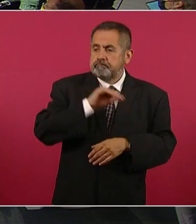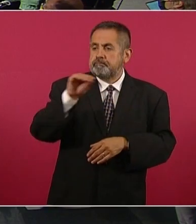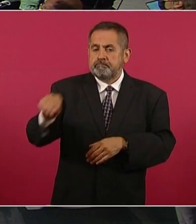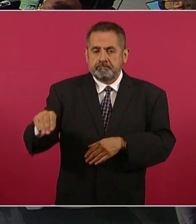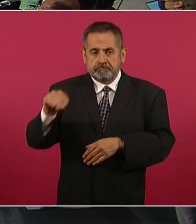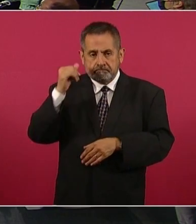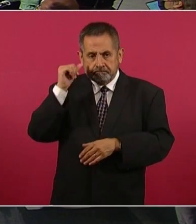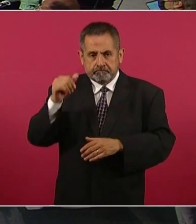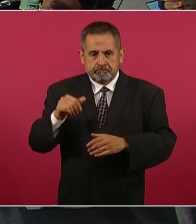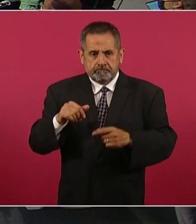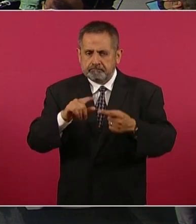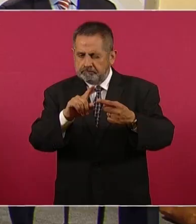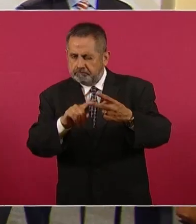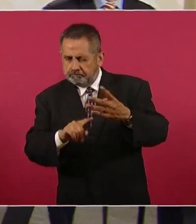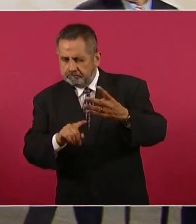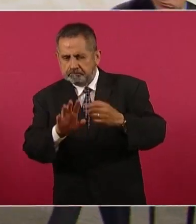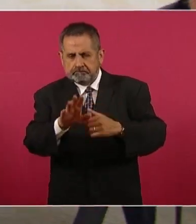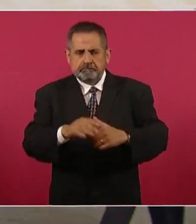Y ahora seguimos.